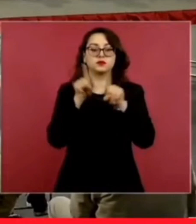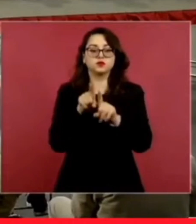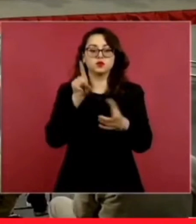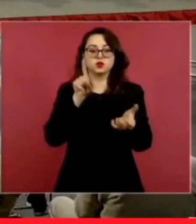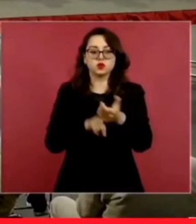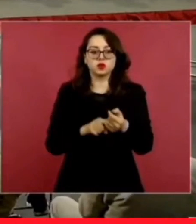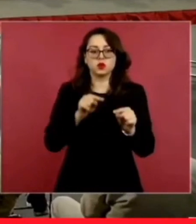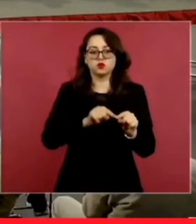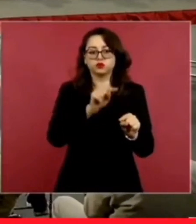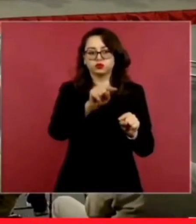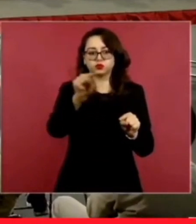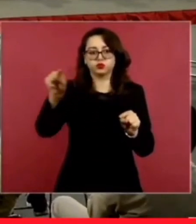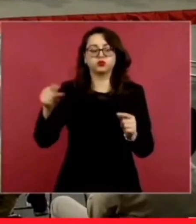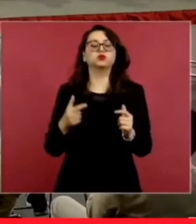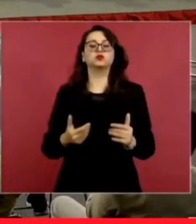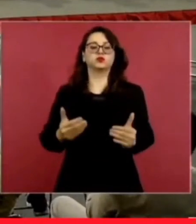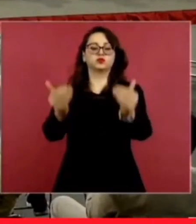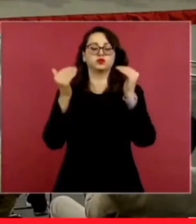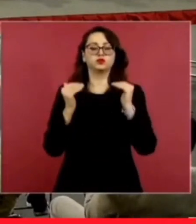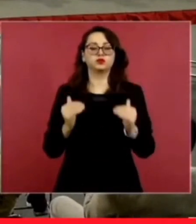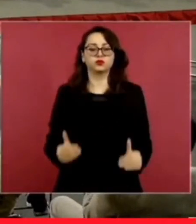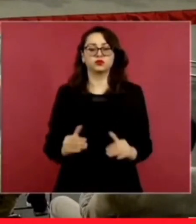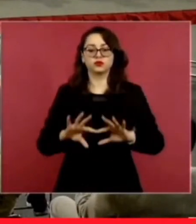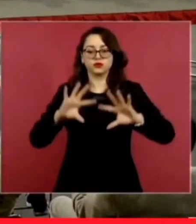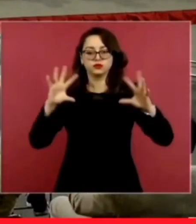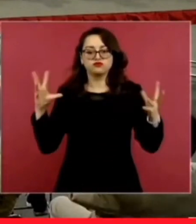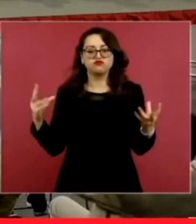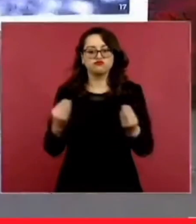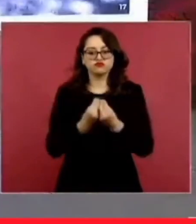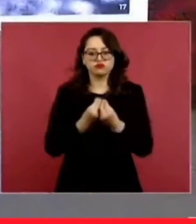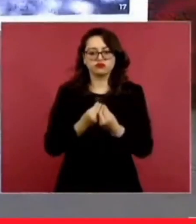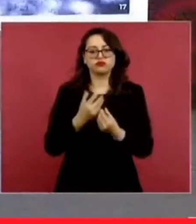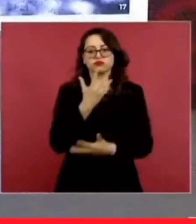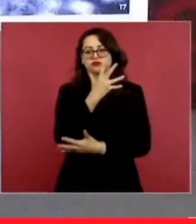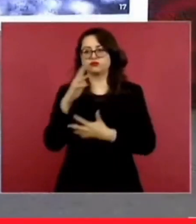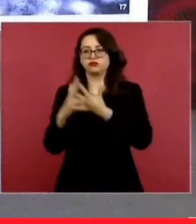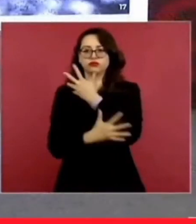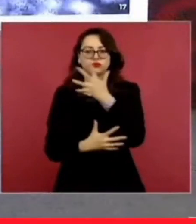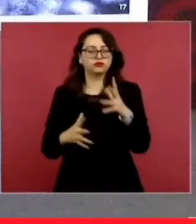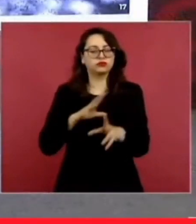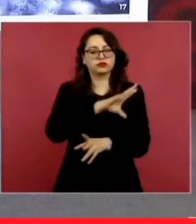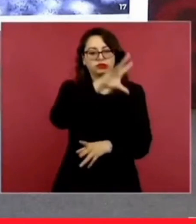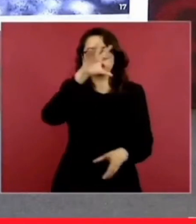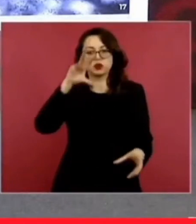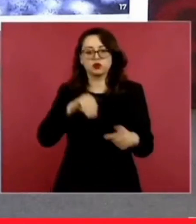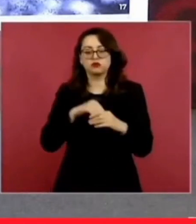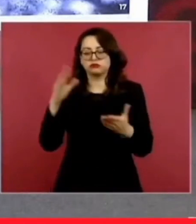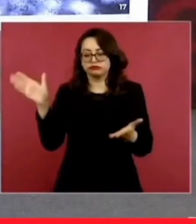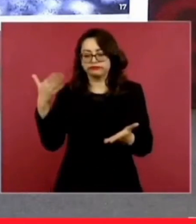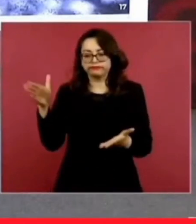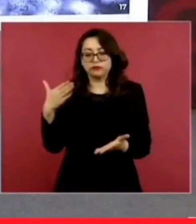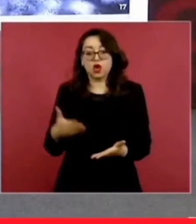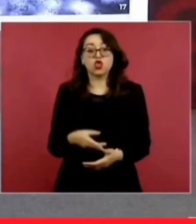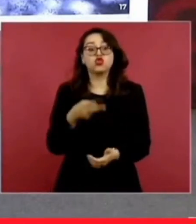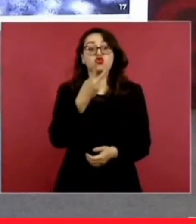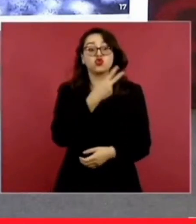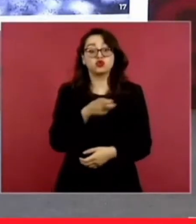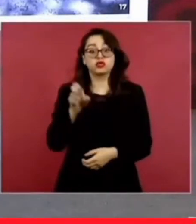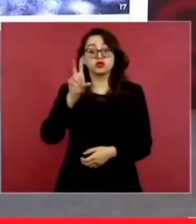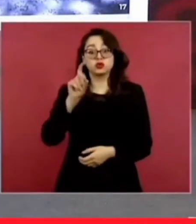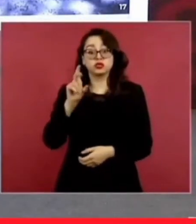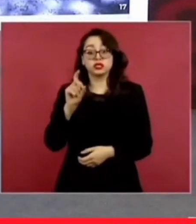La siguiente. Es un dictamen diagnóstico ambiental que consta de 239 páginas, que lo